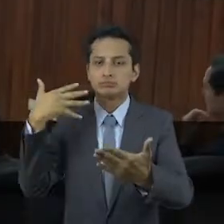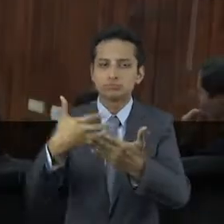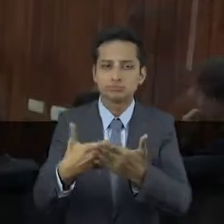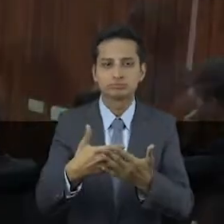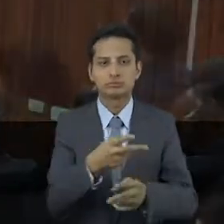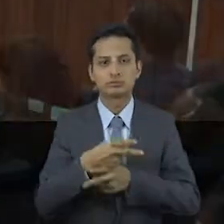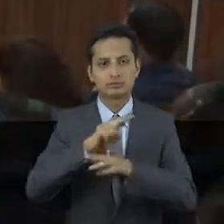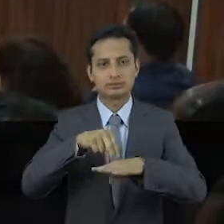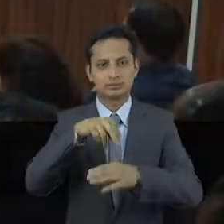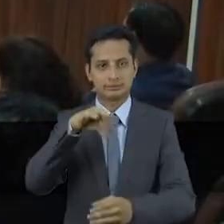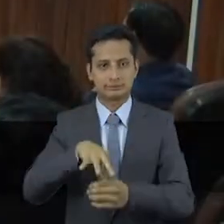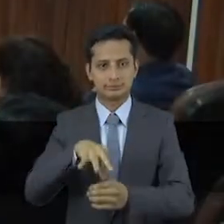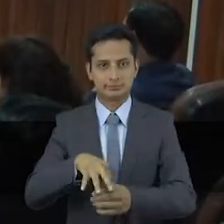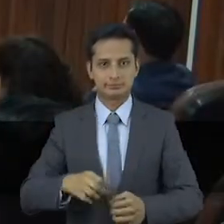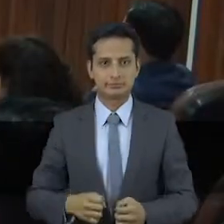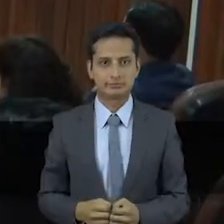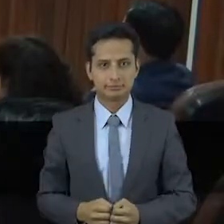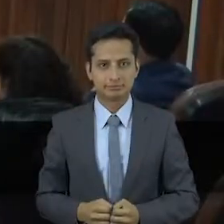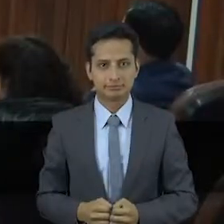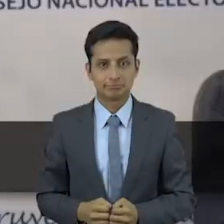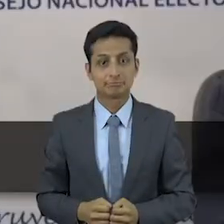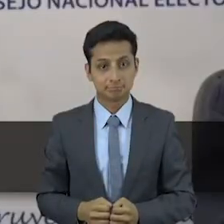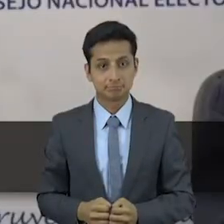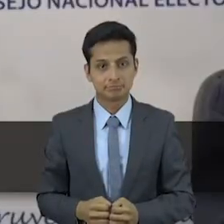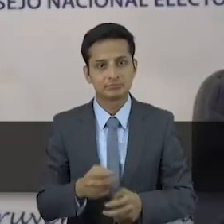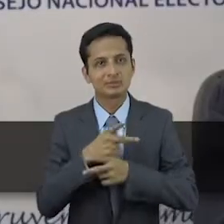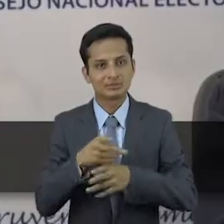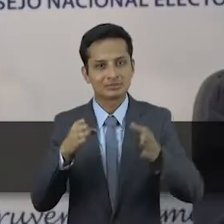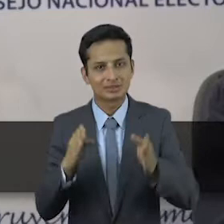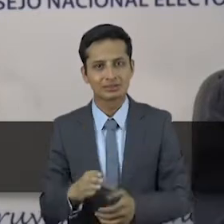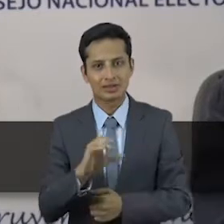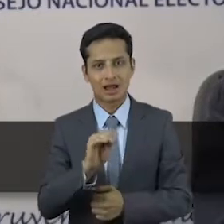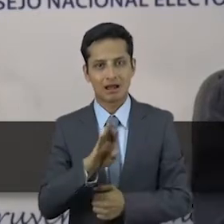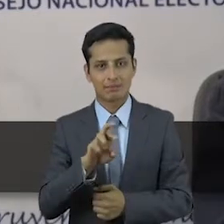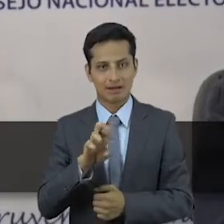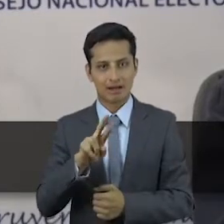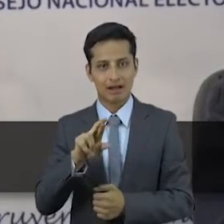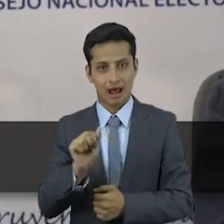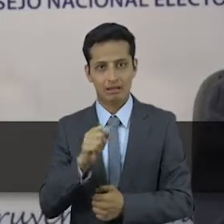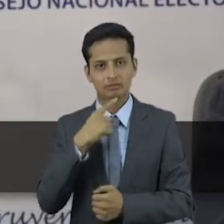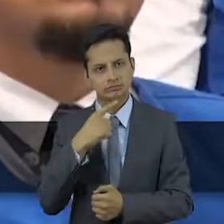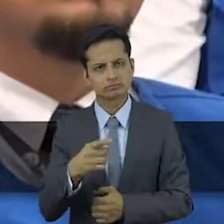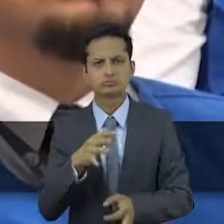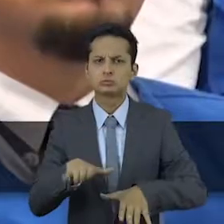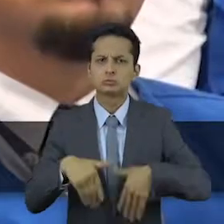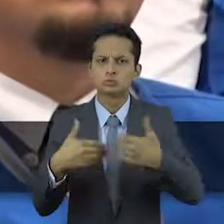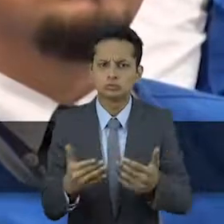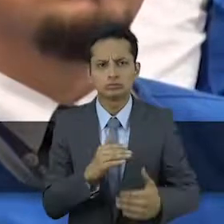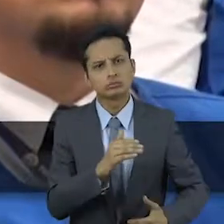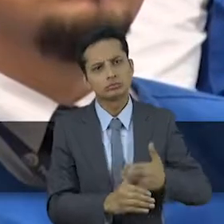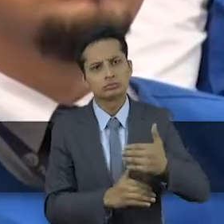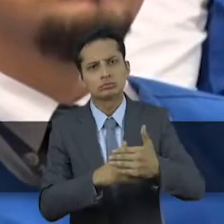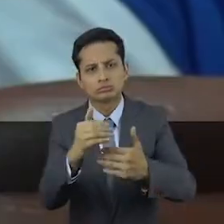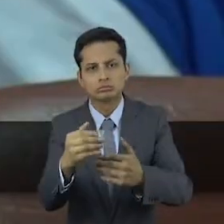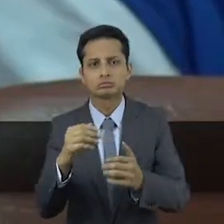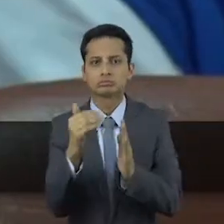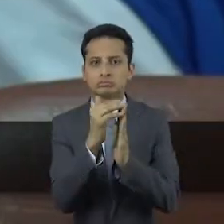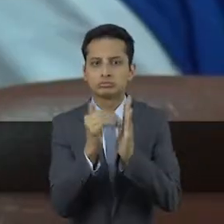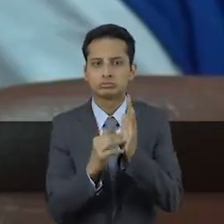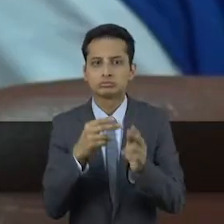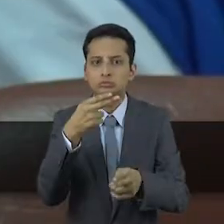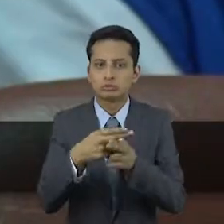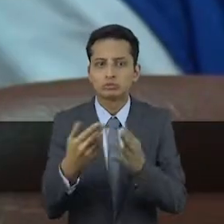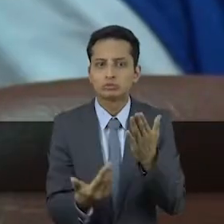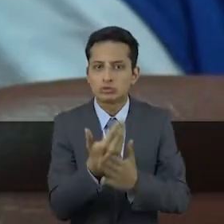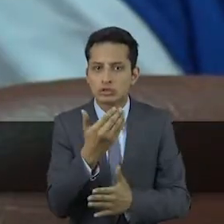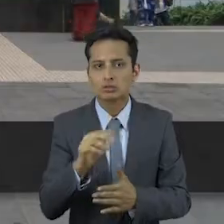Consejo Nacional Electoral Transitorio. Por su parte, el consejero José Cabrera manifestó cómo se está desarrollando el proceso de depuración